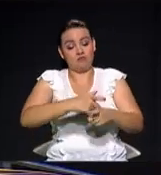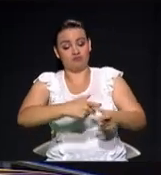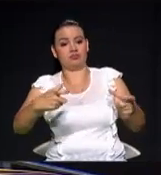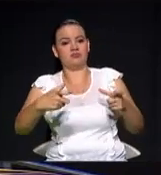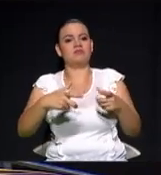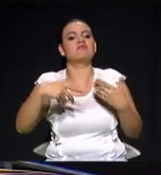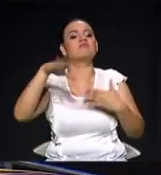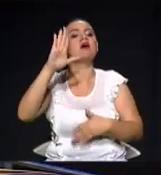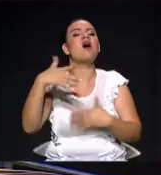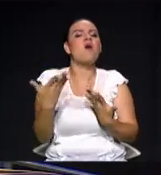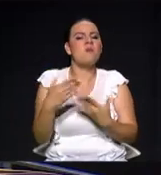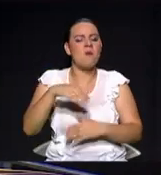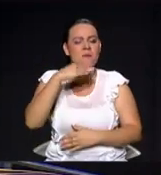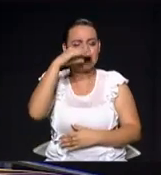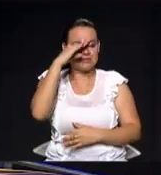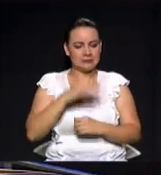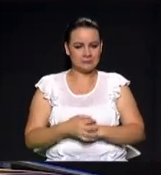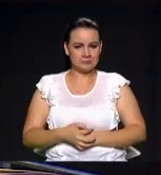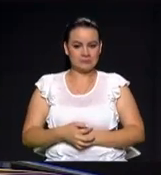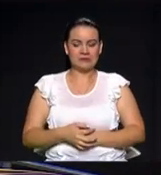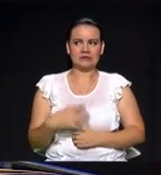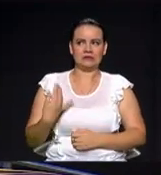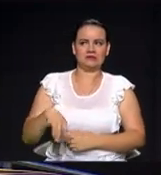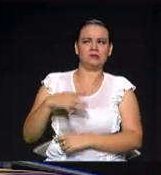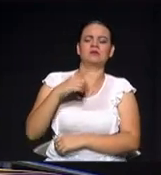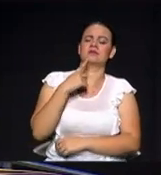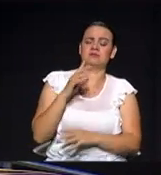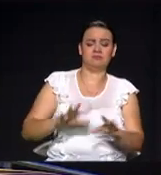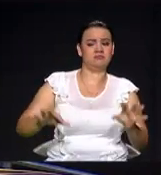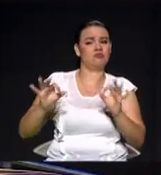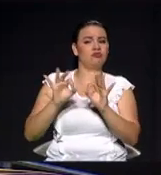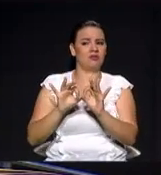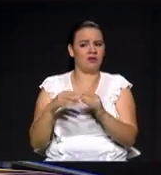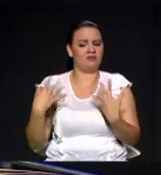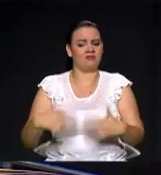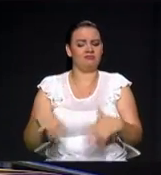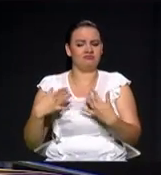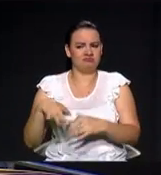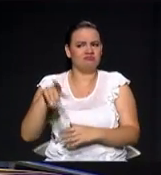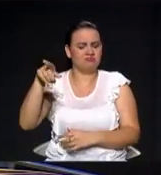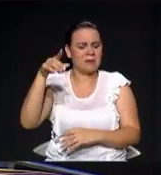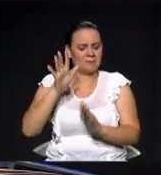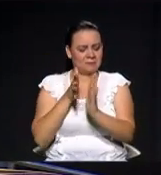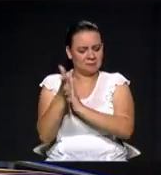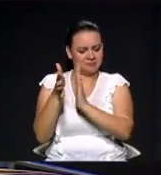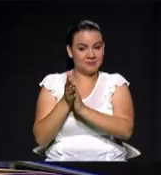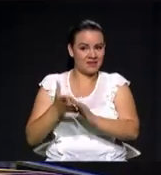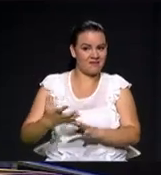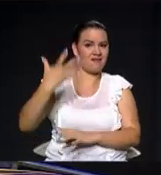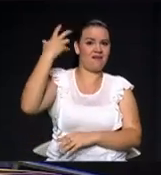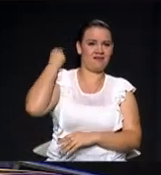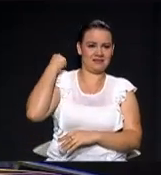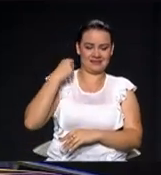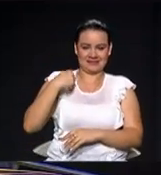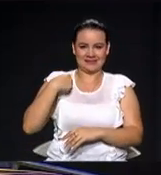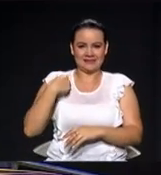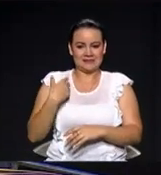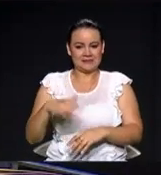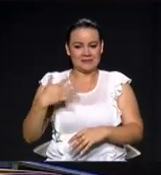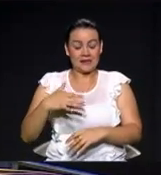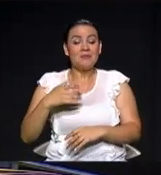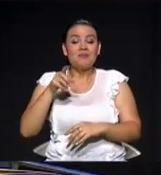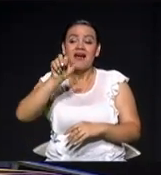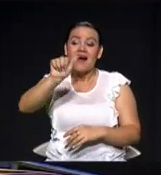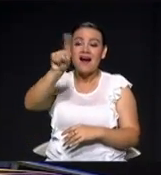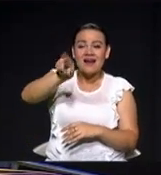bueno esa respuesta me cae como anillo al dedo en la alcaldía pasada dirigí la así la agencia de cooperación y misión